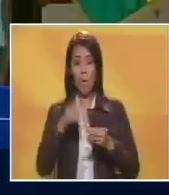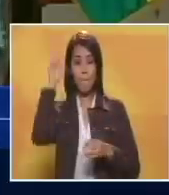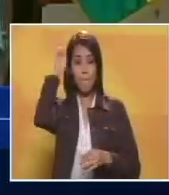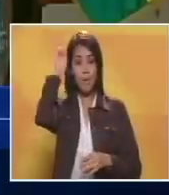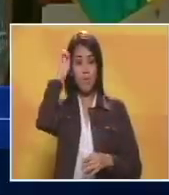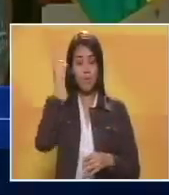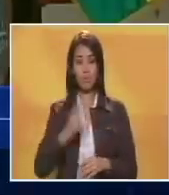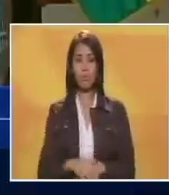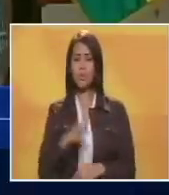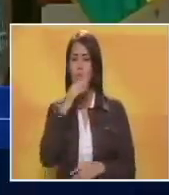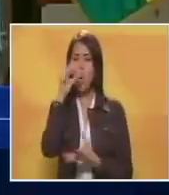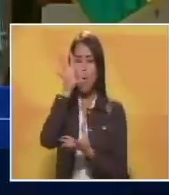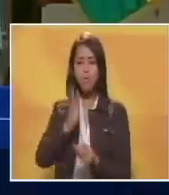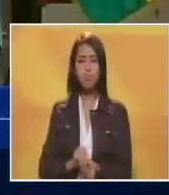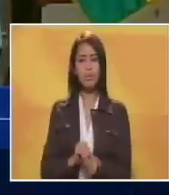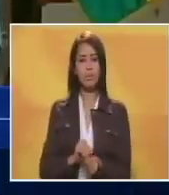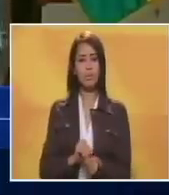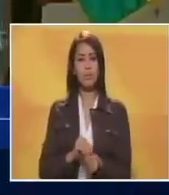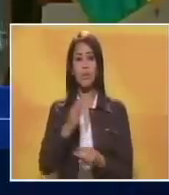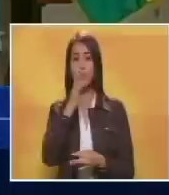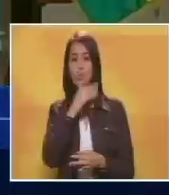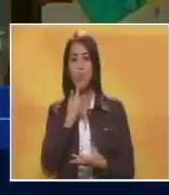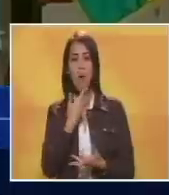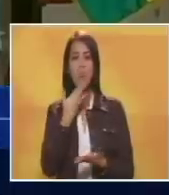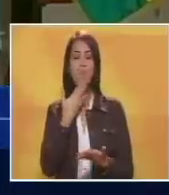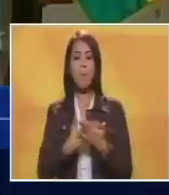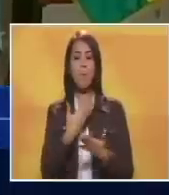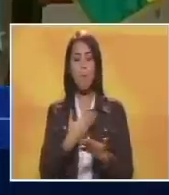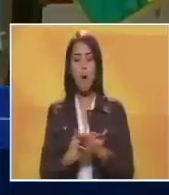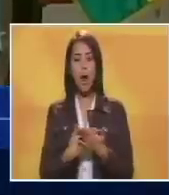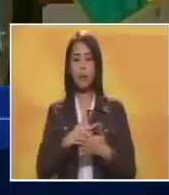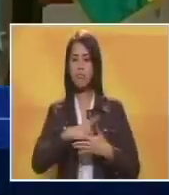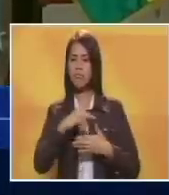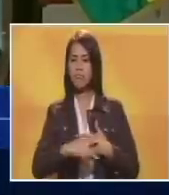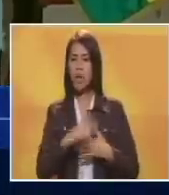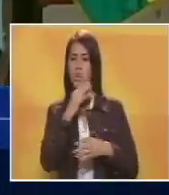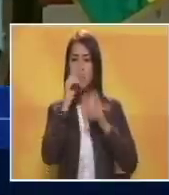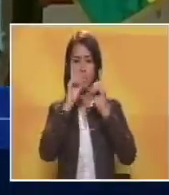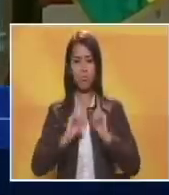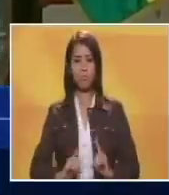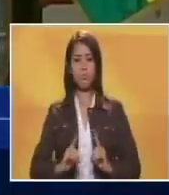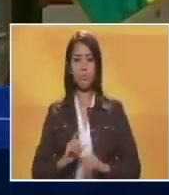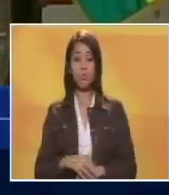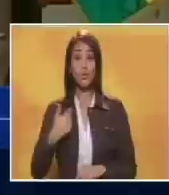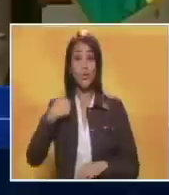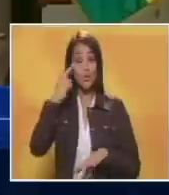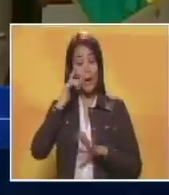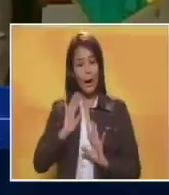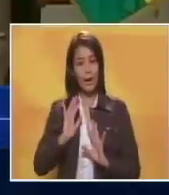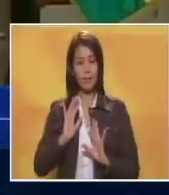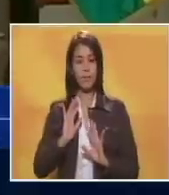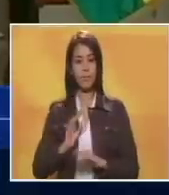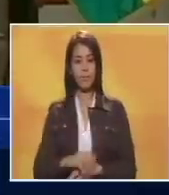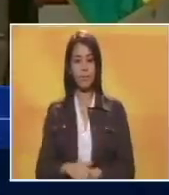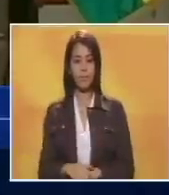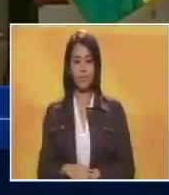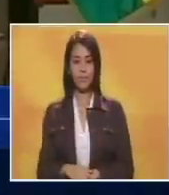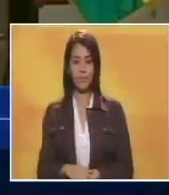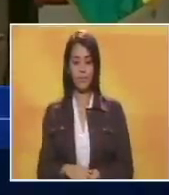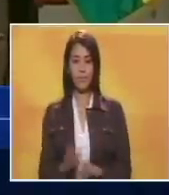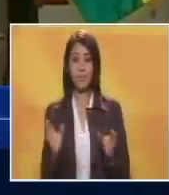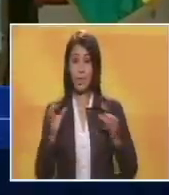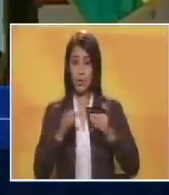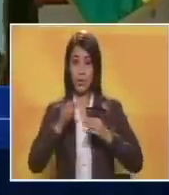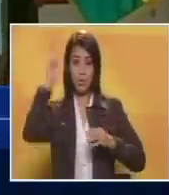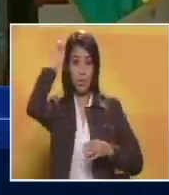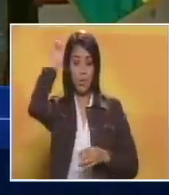tuvo conclusiones, no tuvo propuestas, no tuvo decisiones. Yo creo que si la Cumbre de